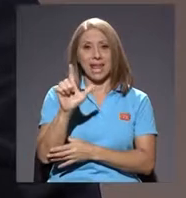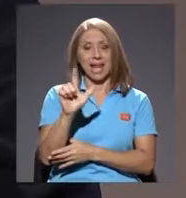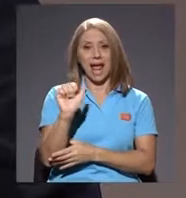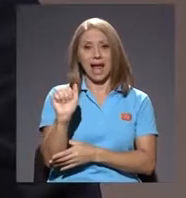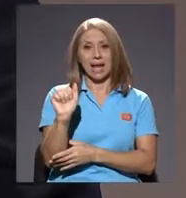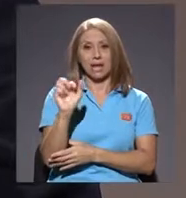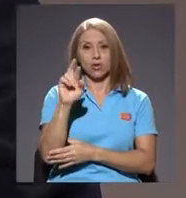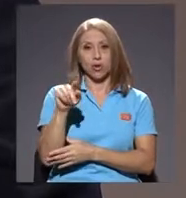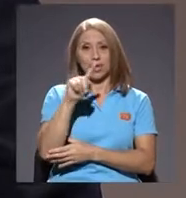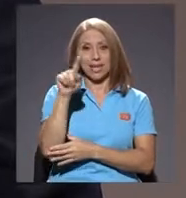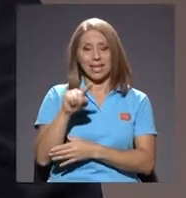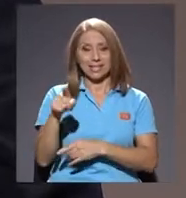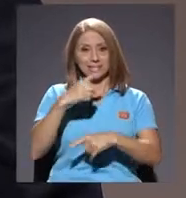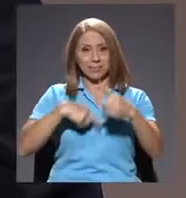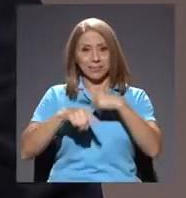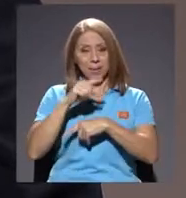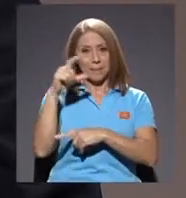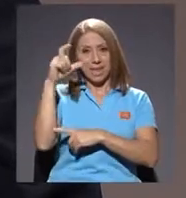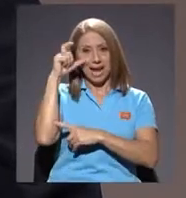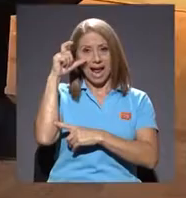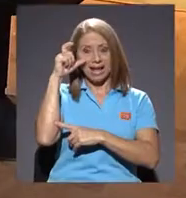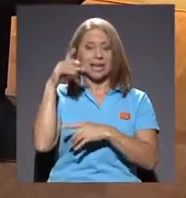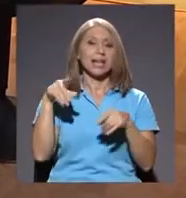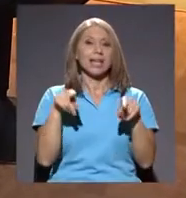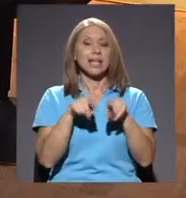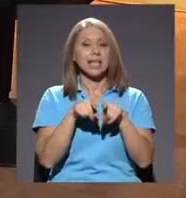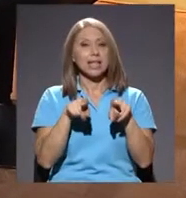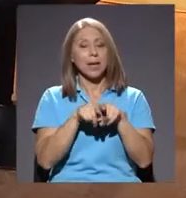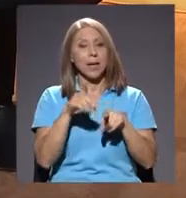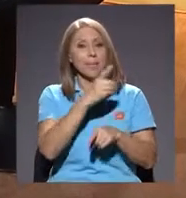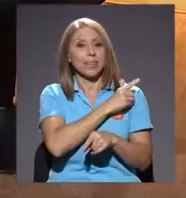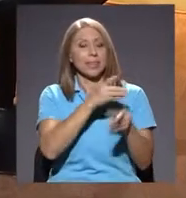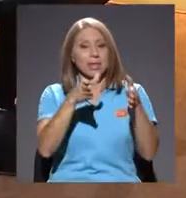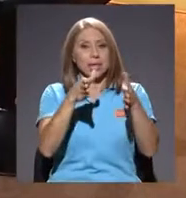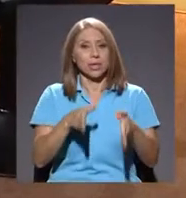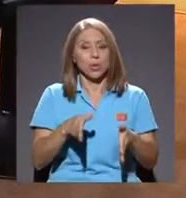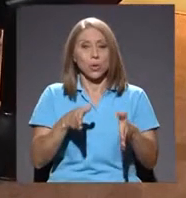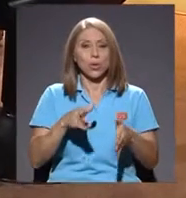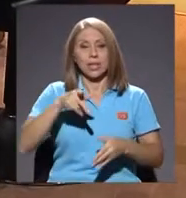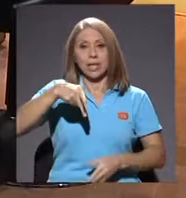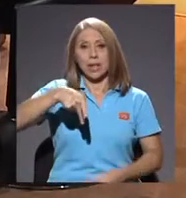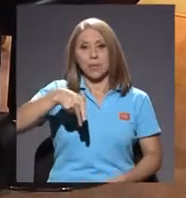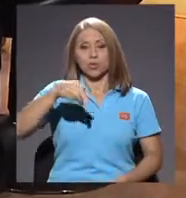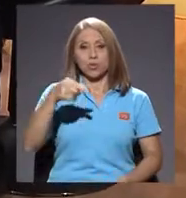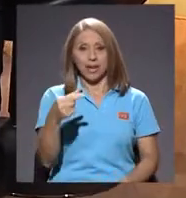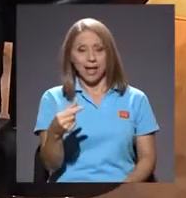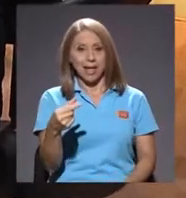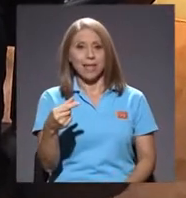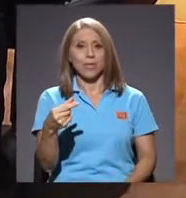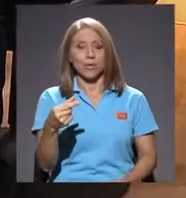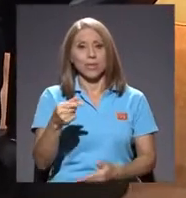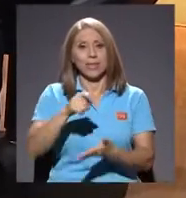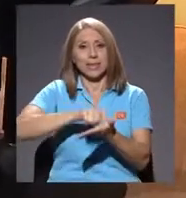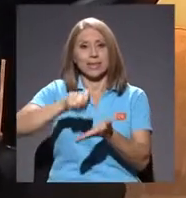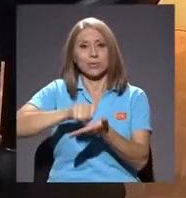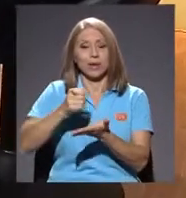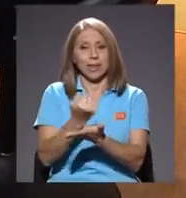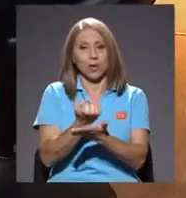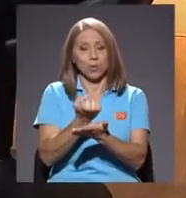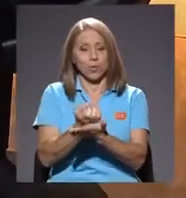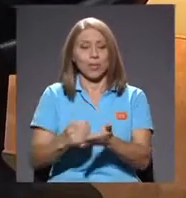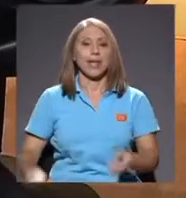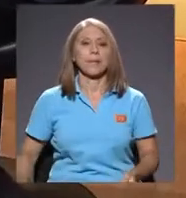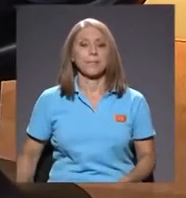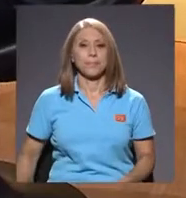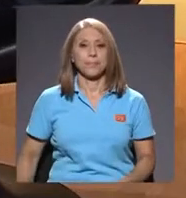y al director de los posgrados de la escuela de economía